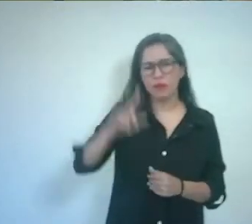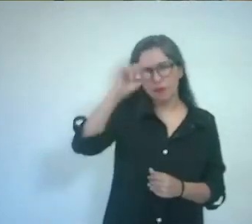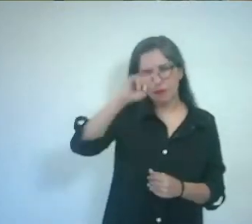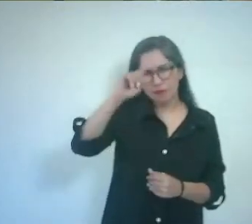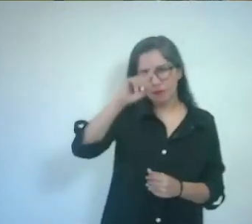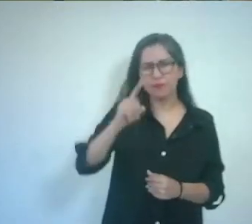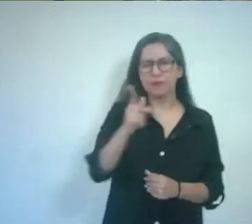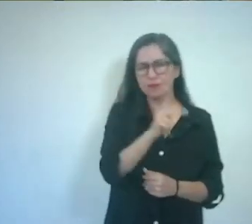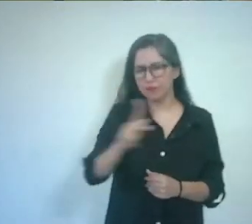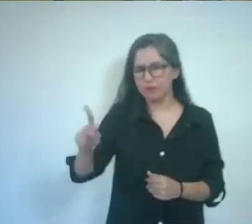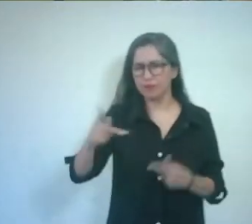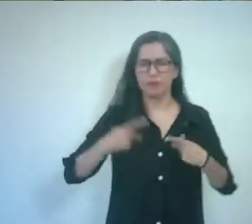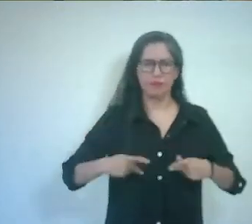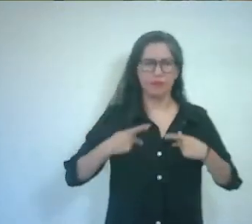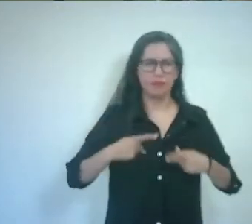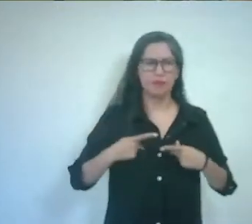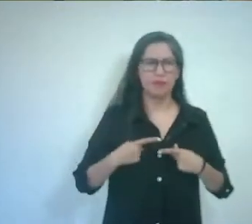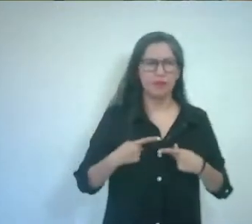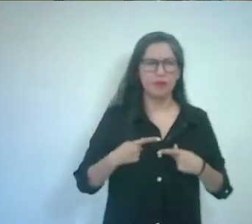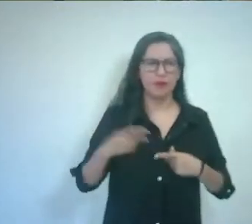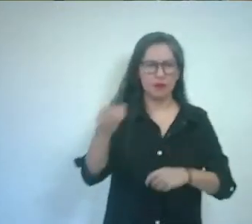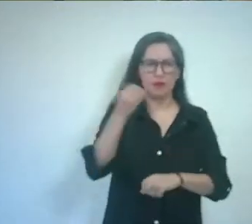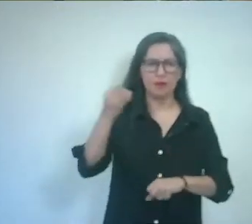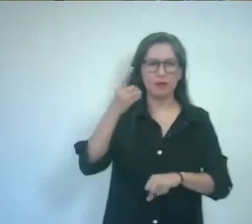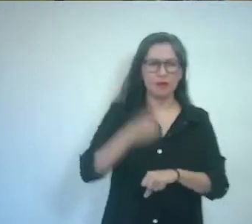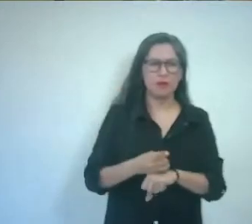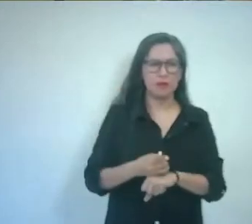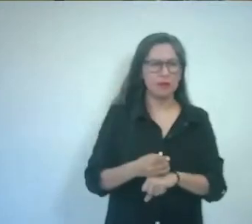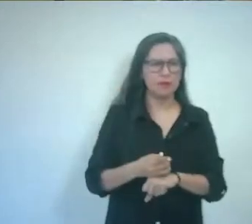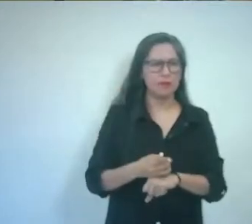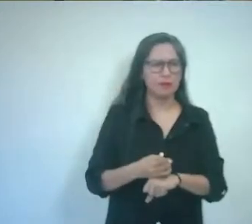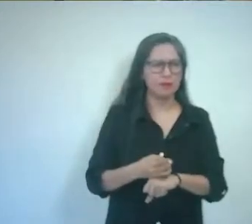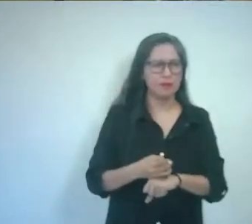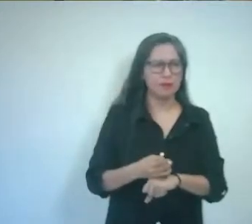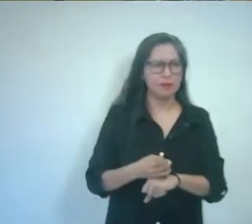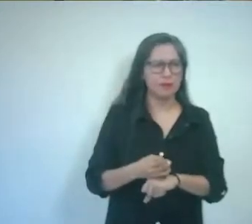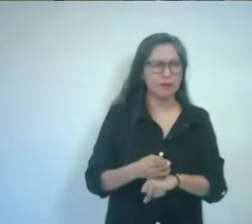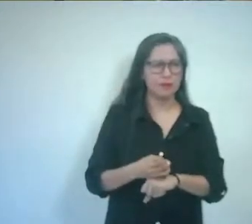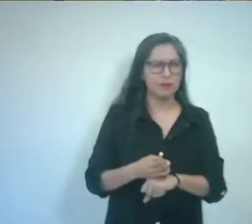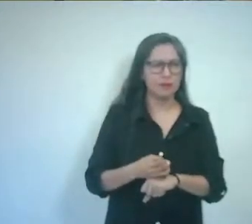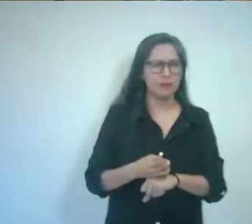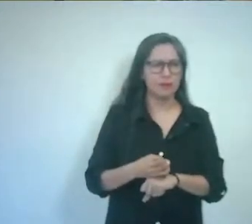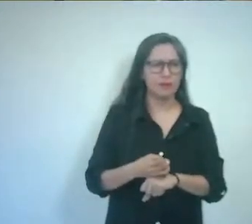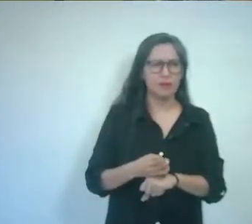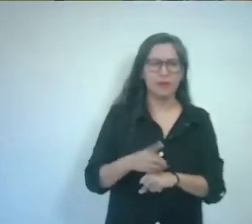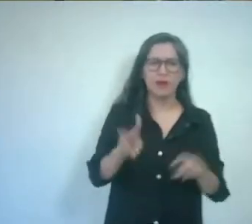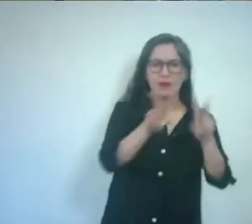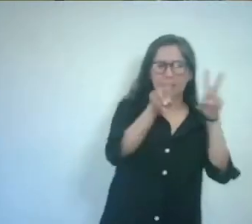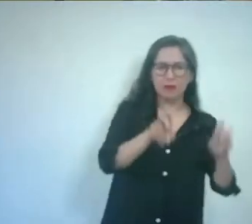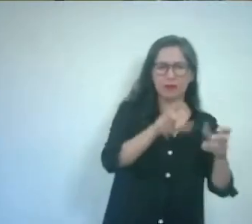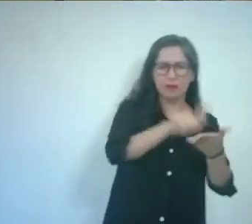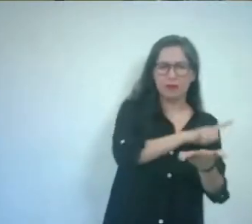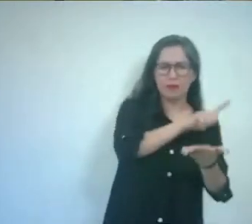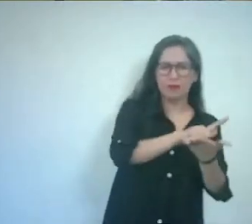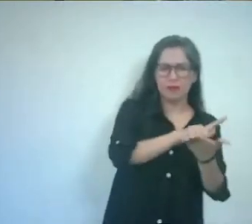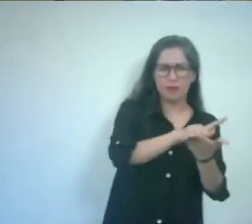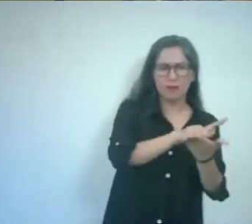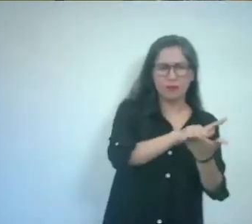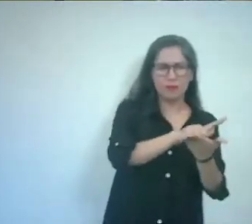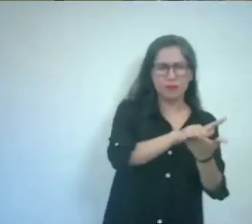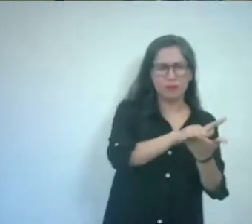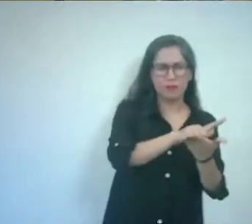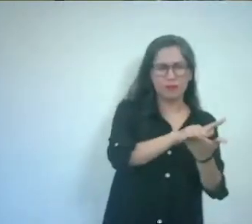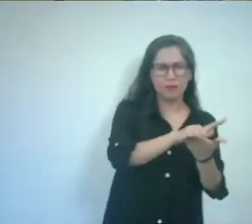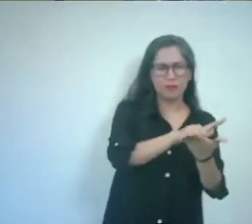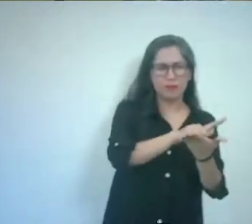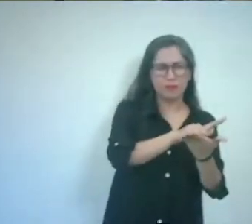a las consejeras, con quienes he tenido la oportunidad de intercambiar puntos de vista en materia de legalidad, en materia